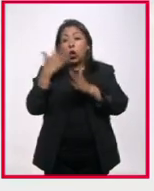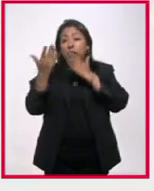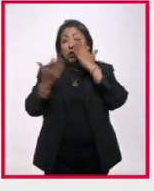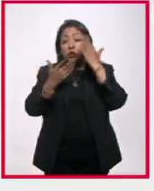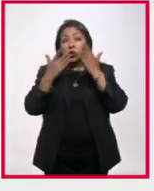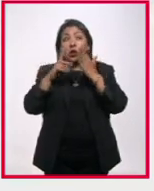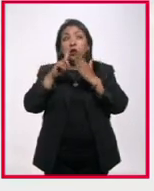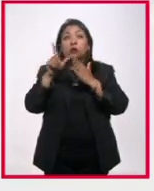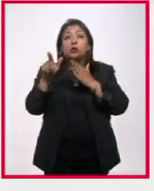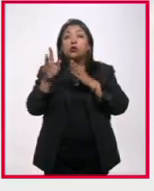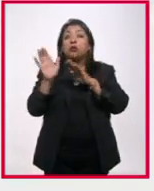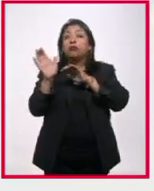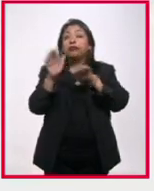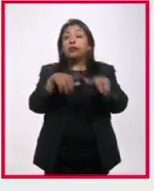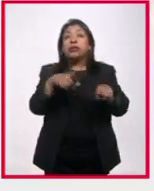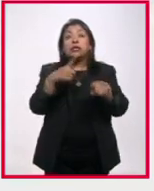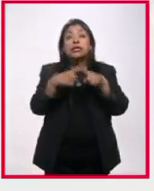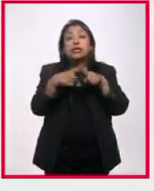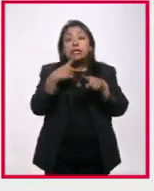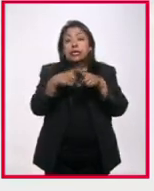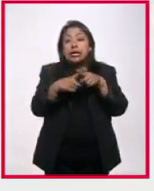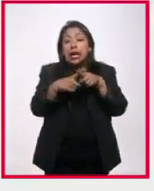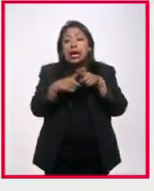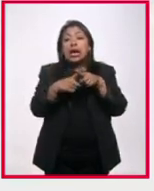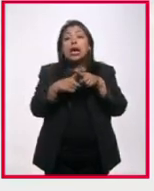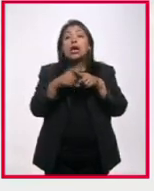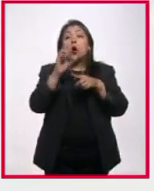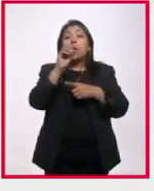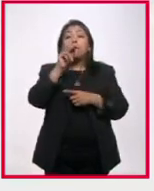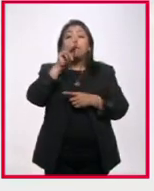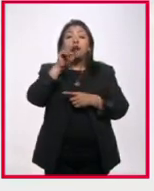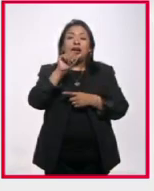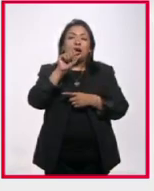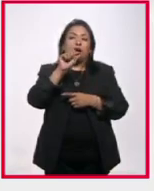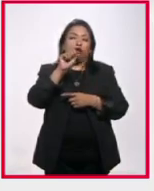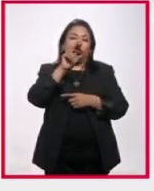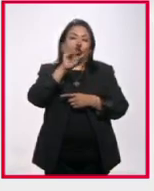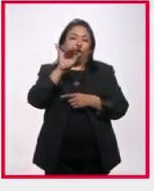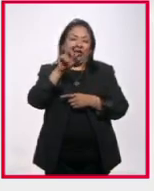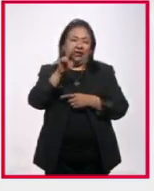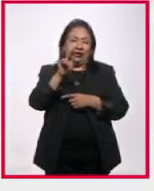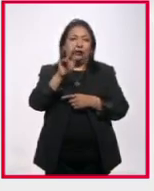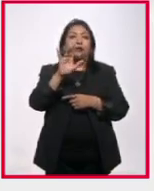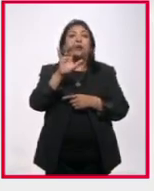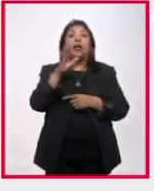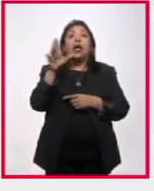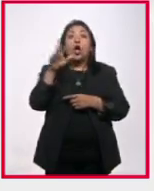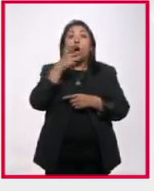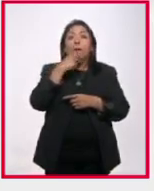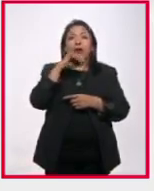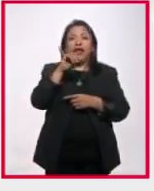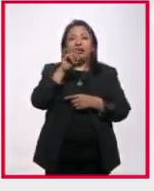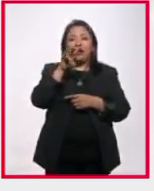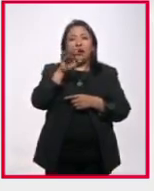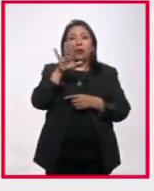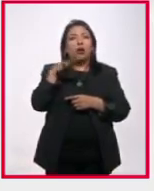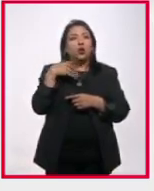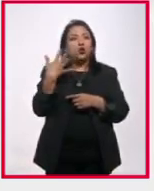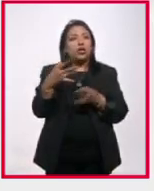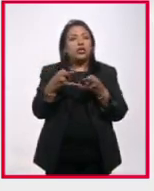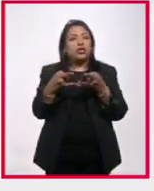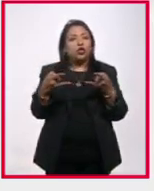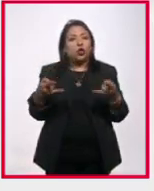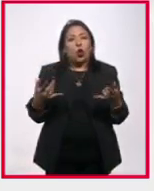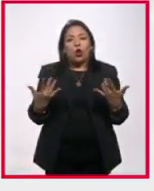estudiante que en ser contratado por la mismísima ópera de Zurich. Javier Camarena está haciendo historia.